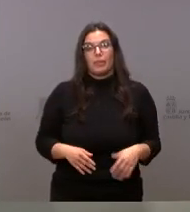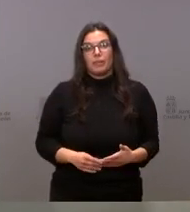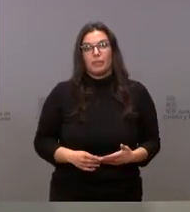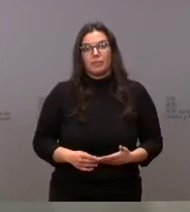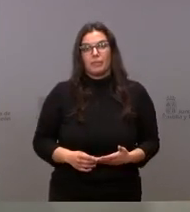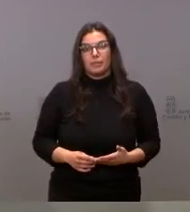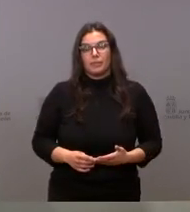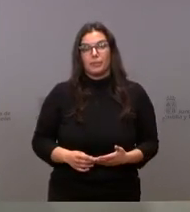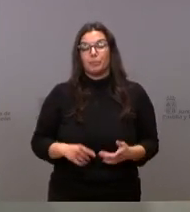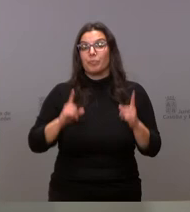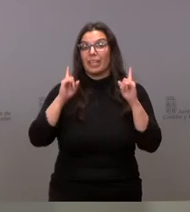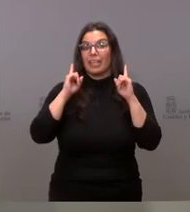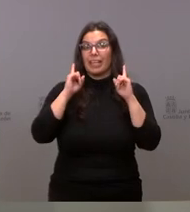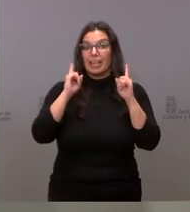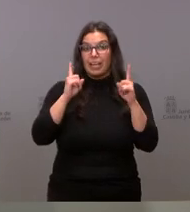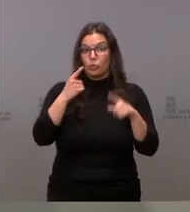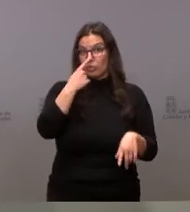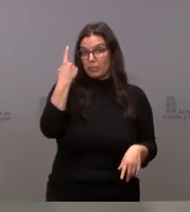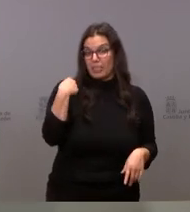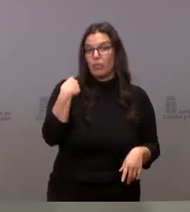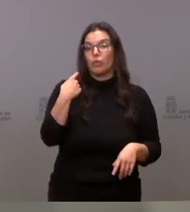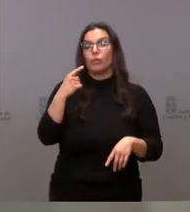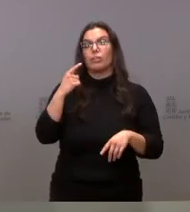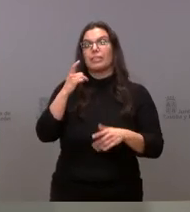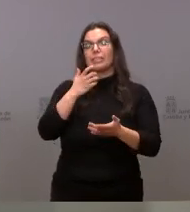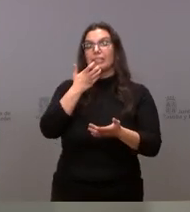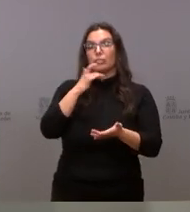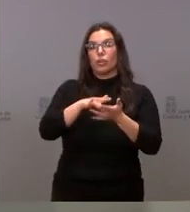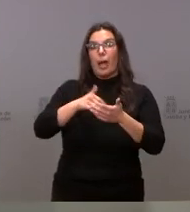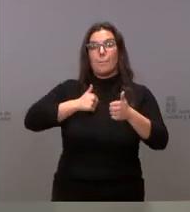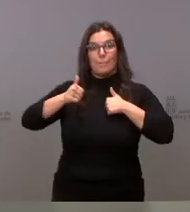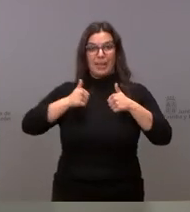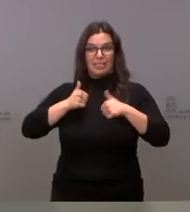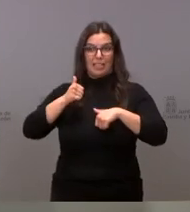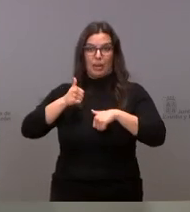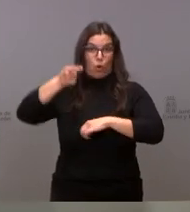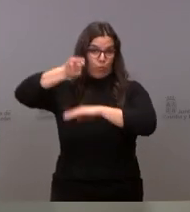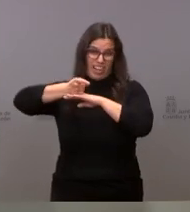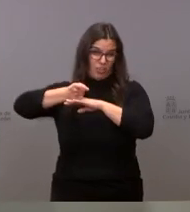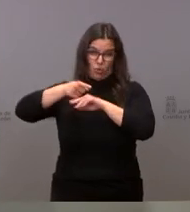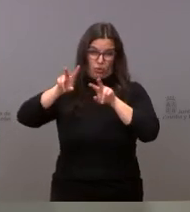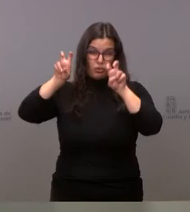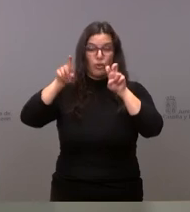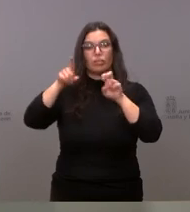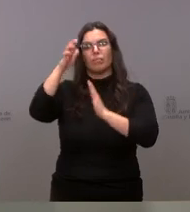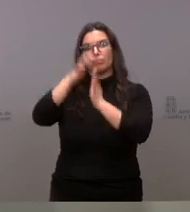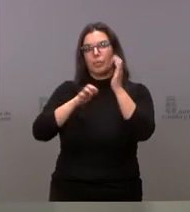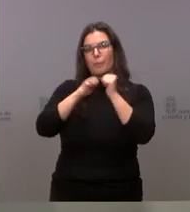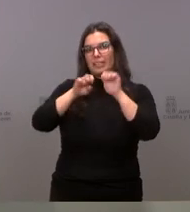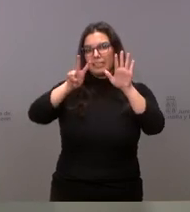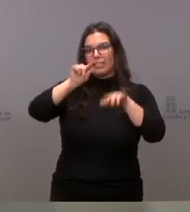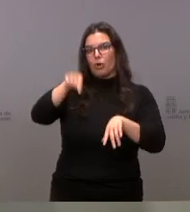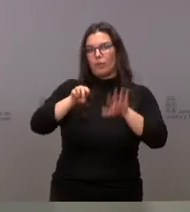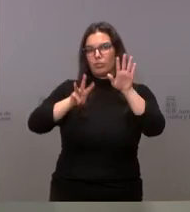en el caso del año 21 para los másteres habilitantes la rebaja ha sido del 27 81 por ciento